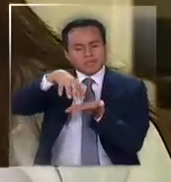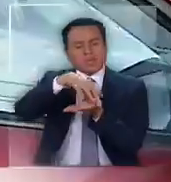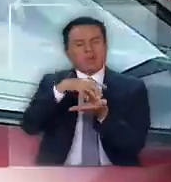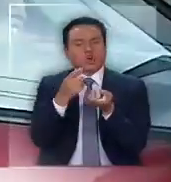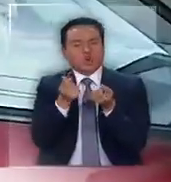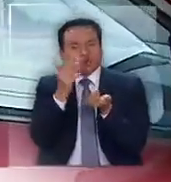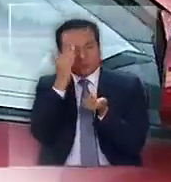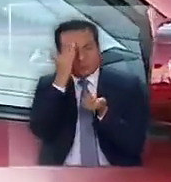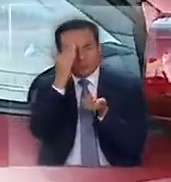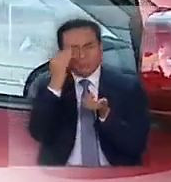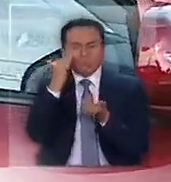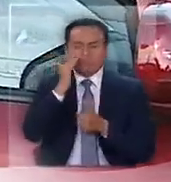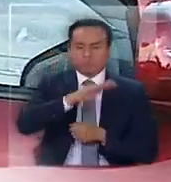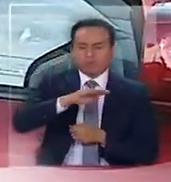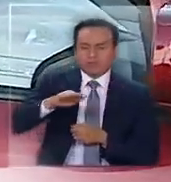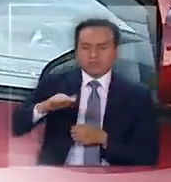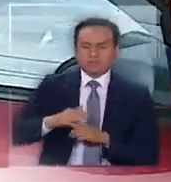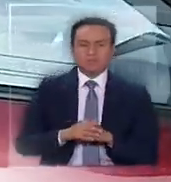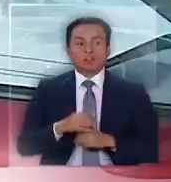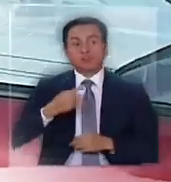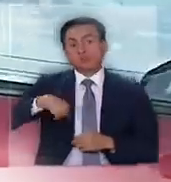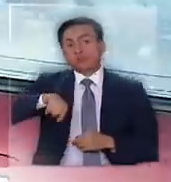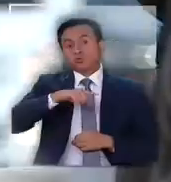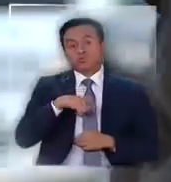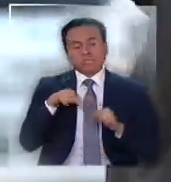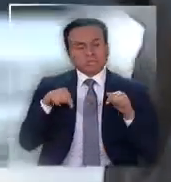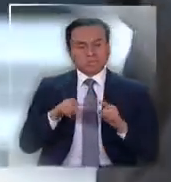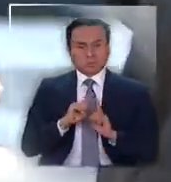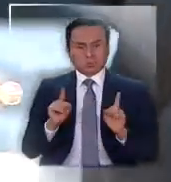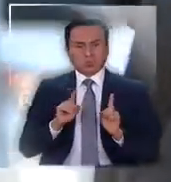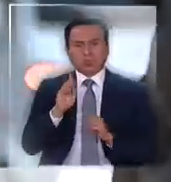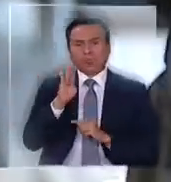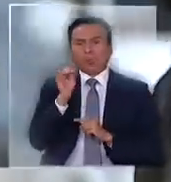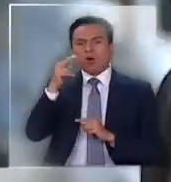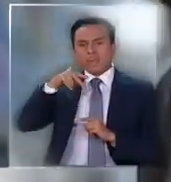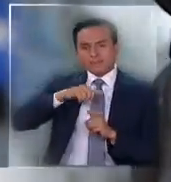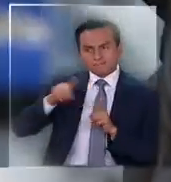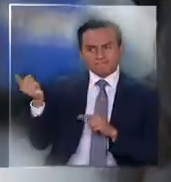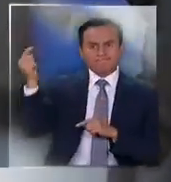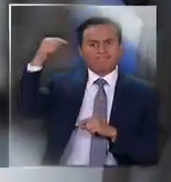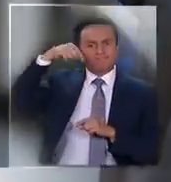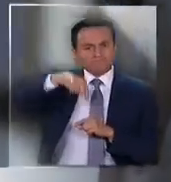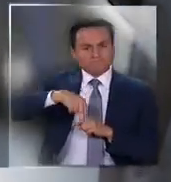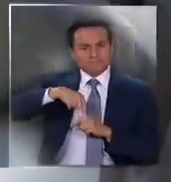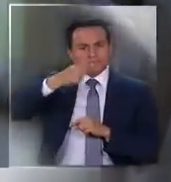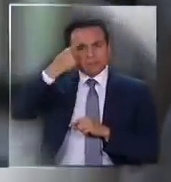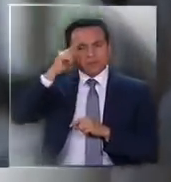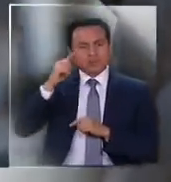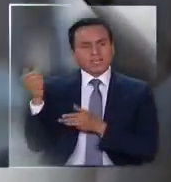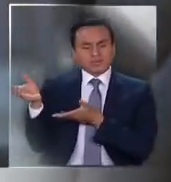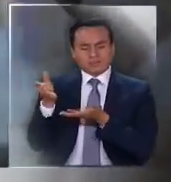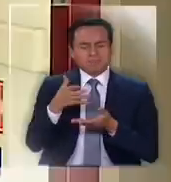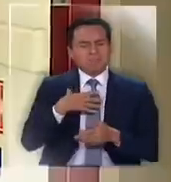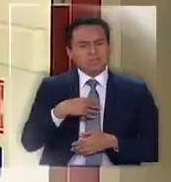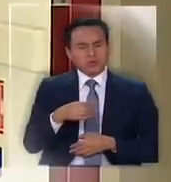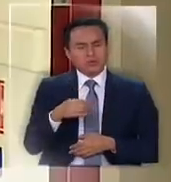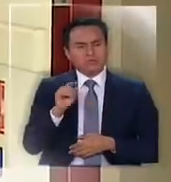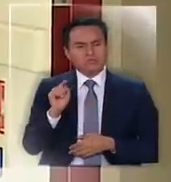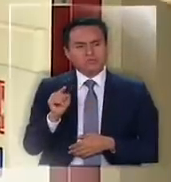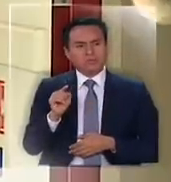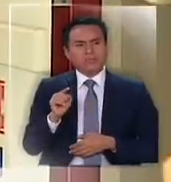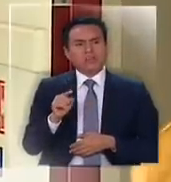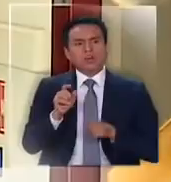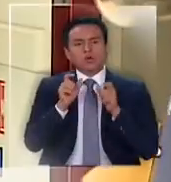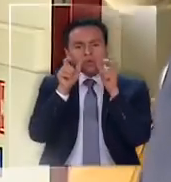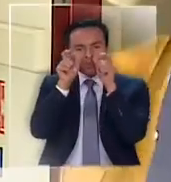caso, para la infancia. No, nosotros no somos de acá, venimos de Buin, pero traemos a mi hijo a